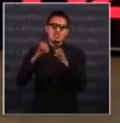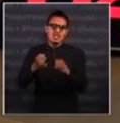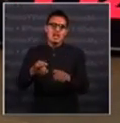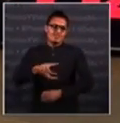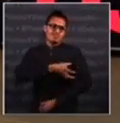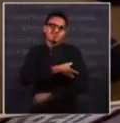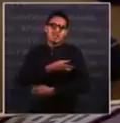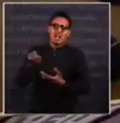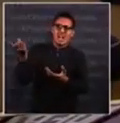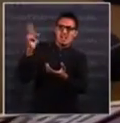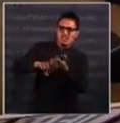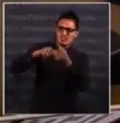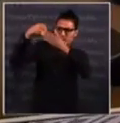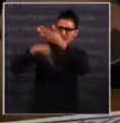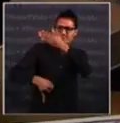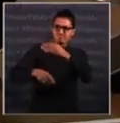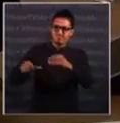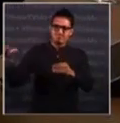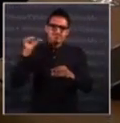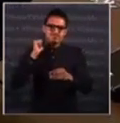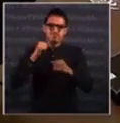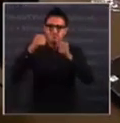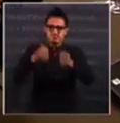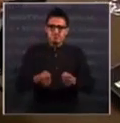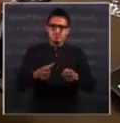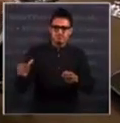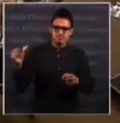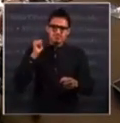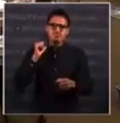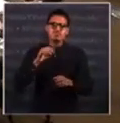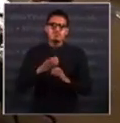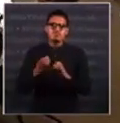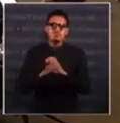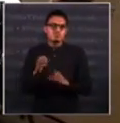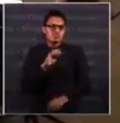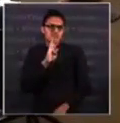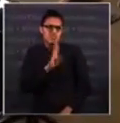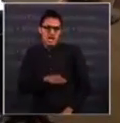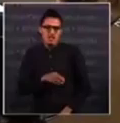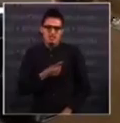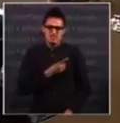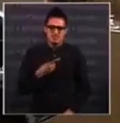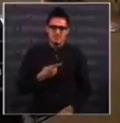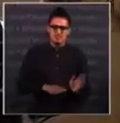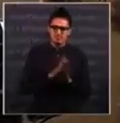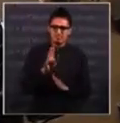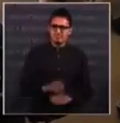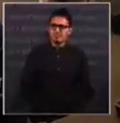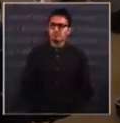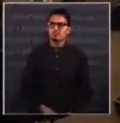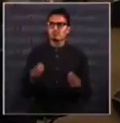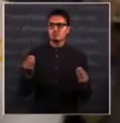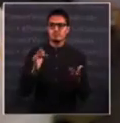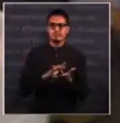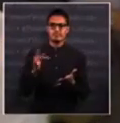inseguridad y la corrupción en nuestro México y Guanajuato. Excelente. Muchas gracias, candidato, por esa participación